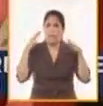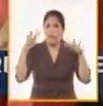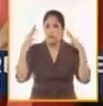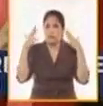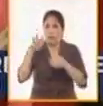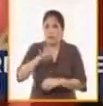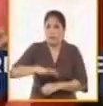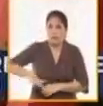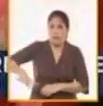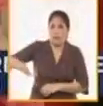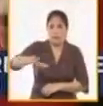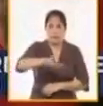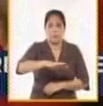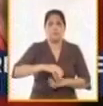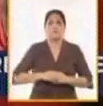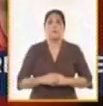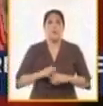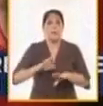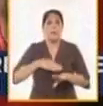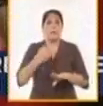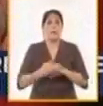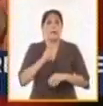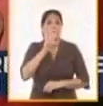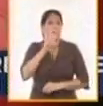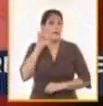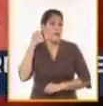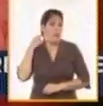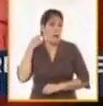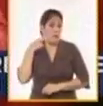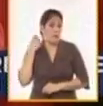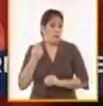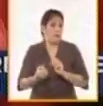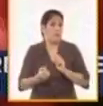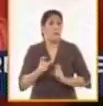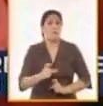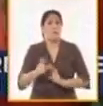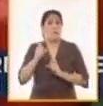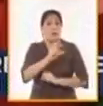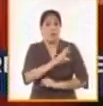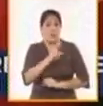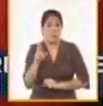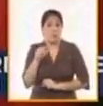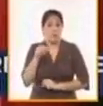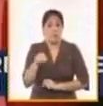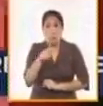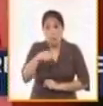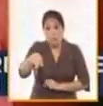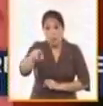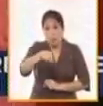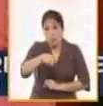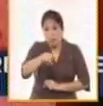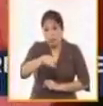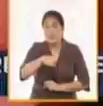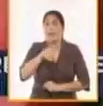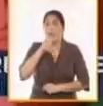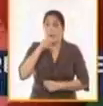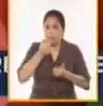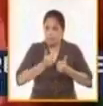dudas, después de 26 años de revolución, muchos de ustedes nacieron en